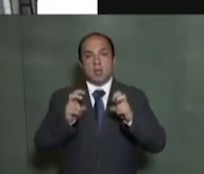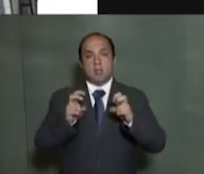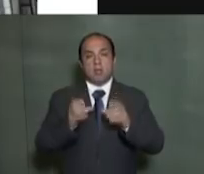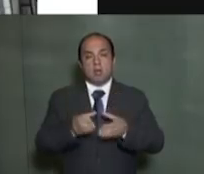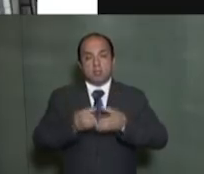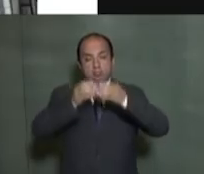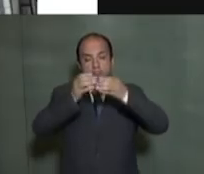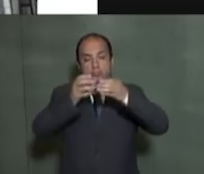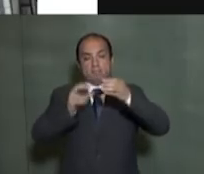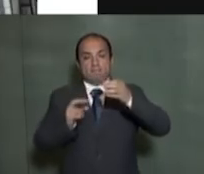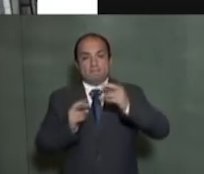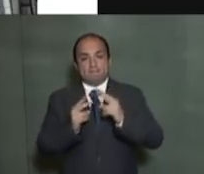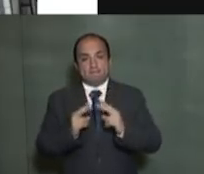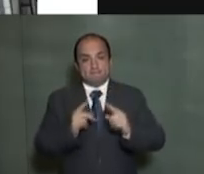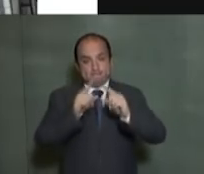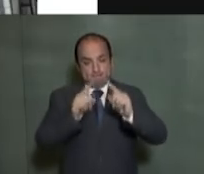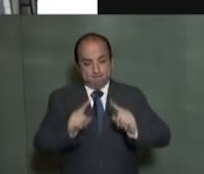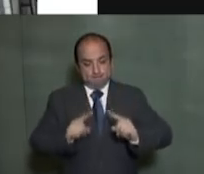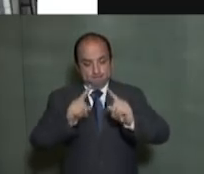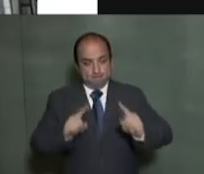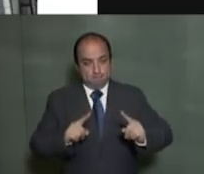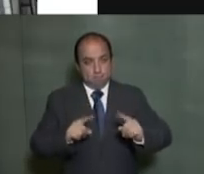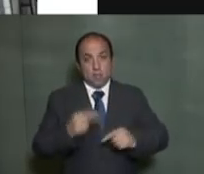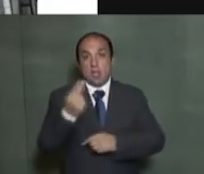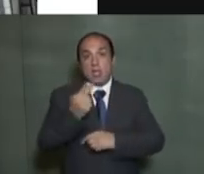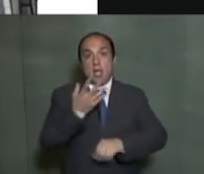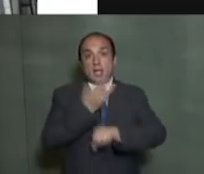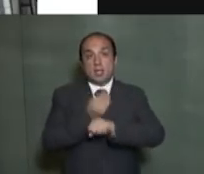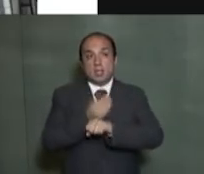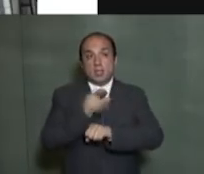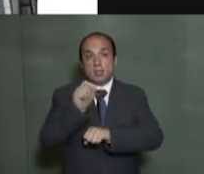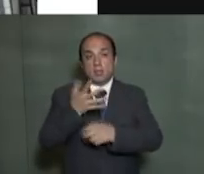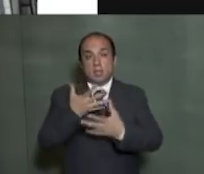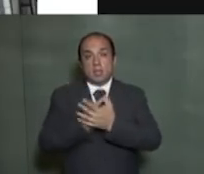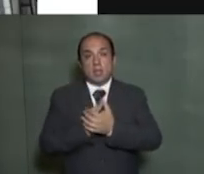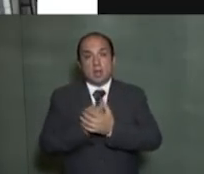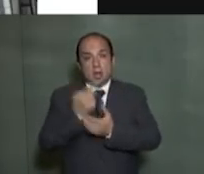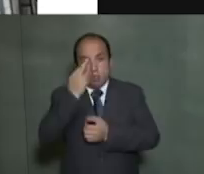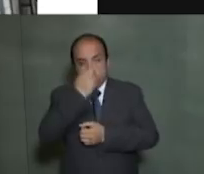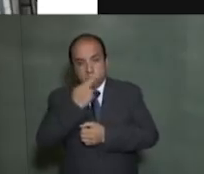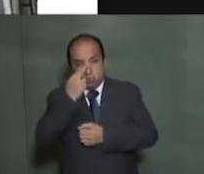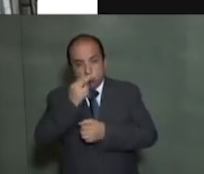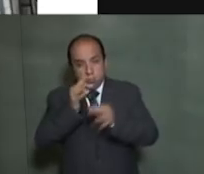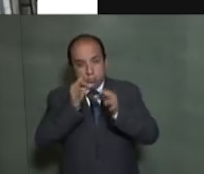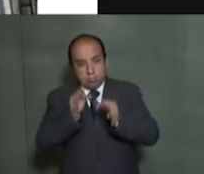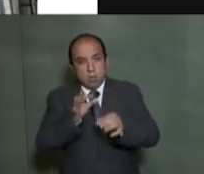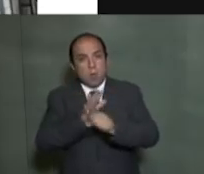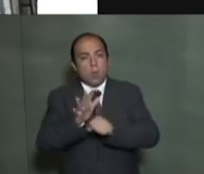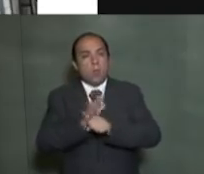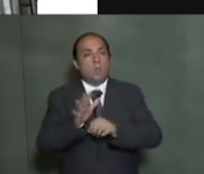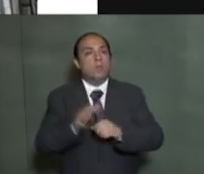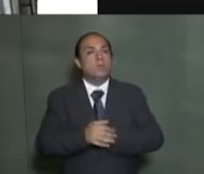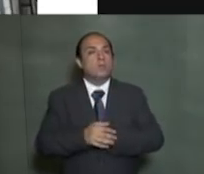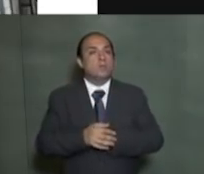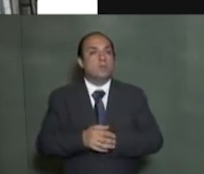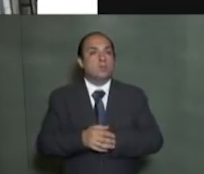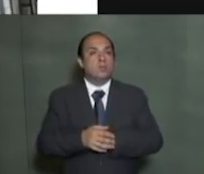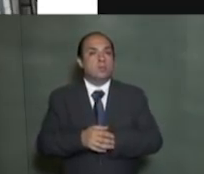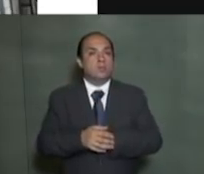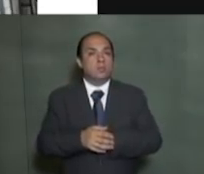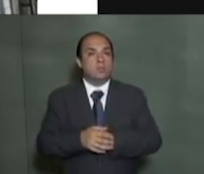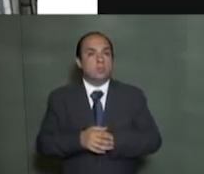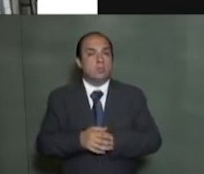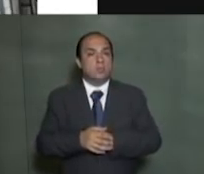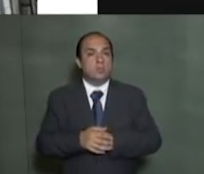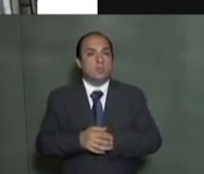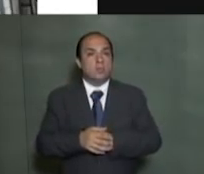columnas, es importante no solamente que se repare, sino que se analice con detalle cuál es la situación, digamos,